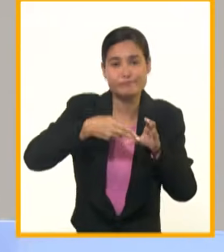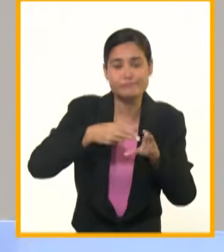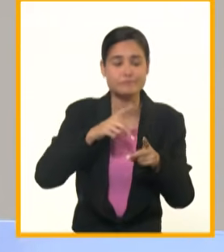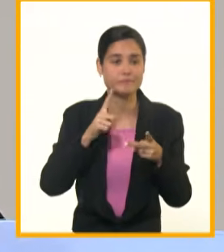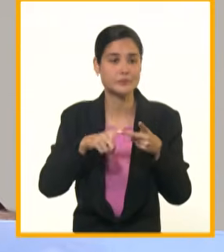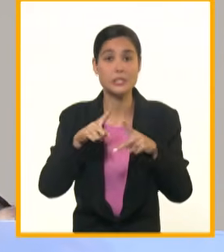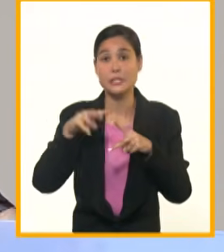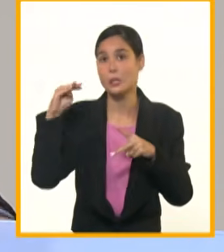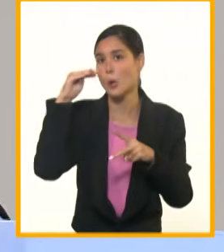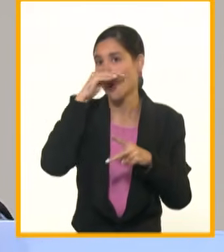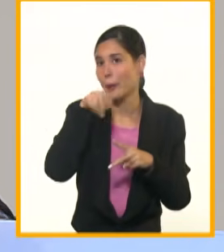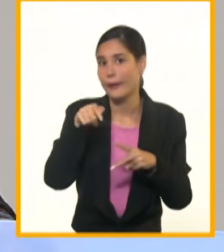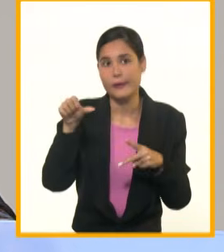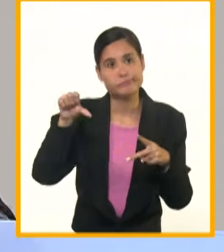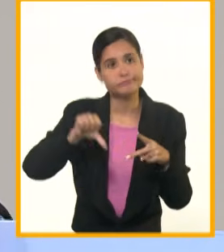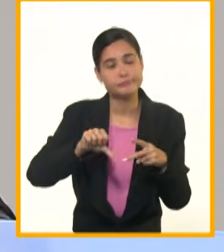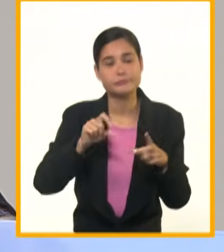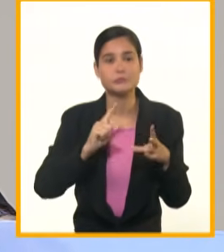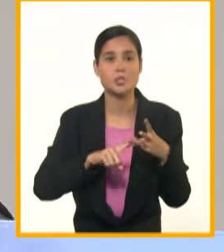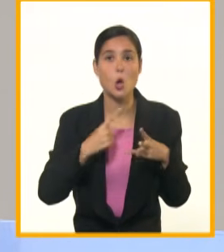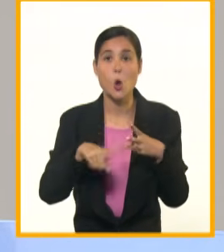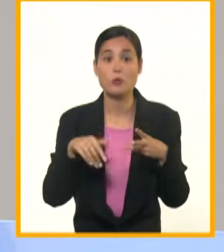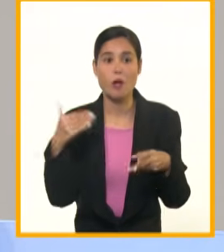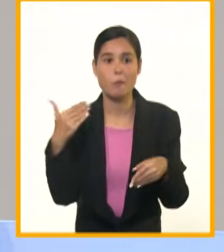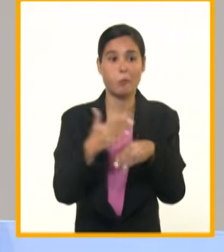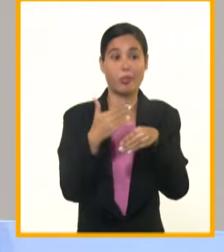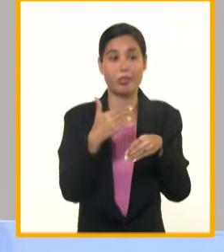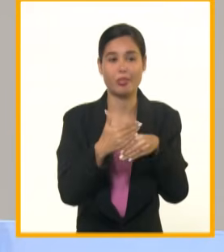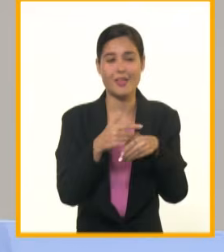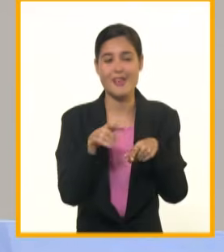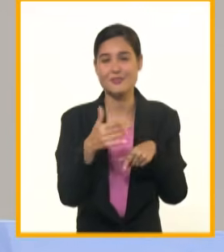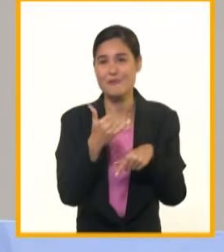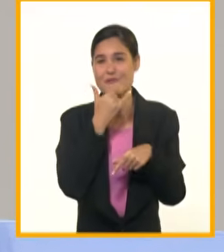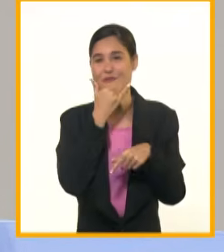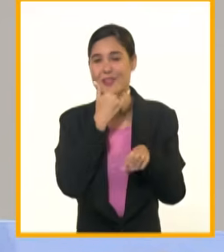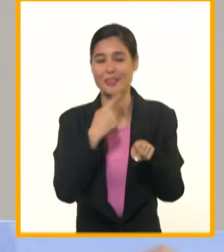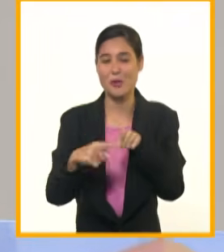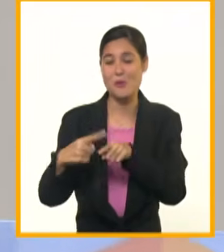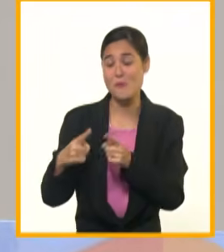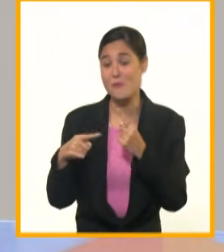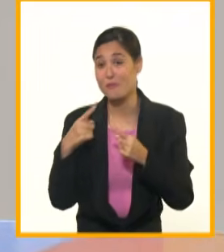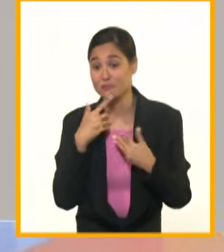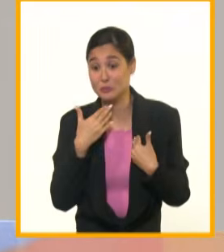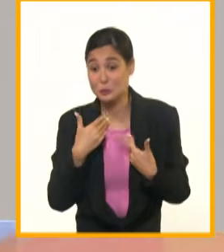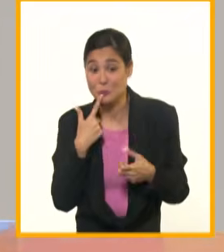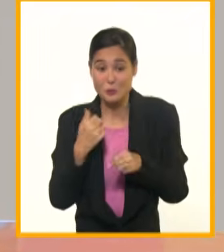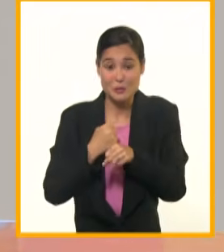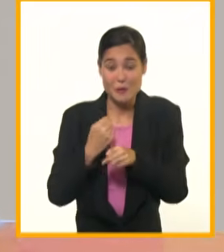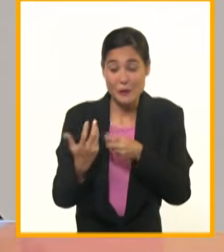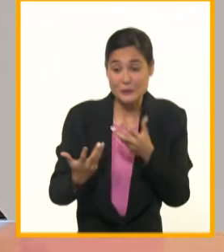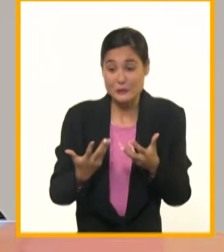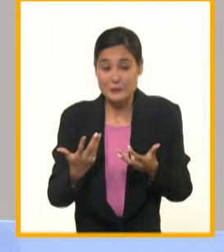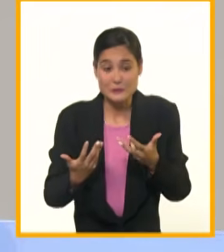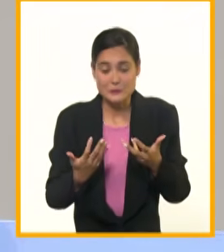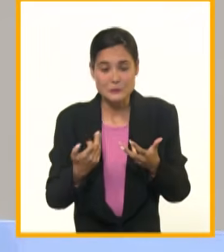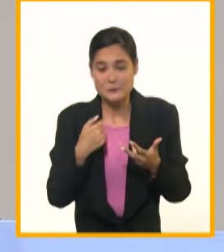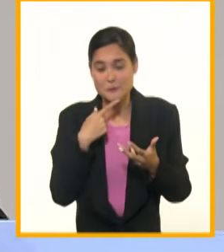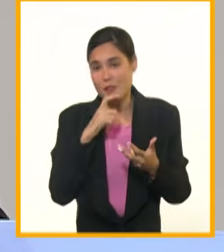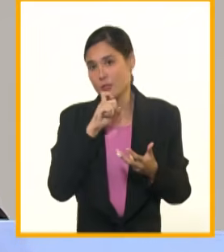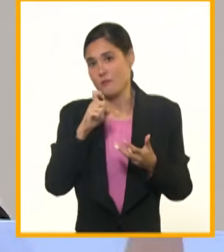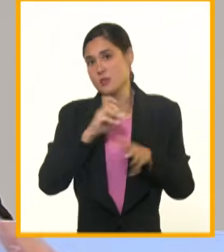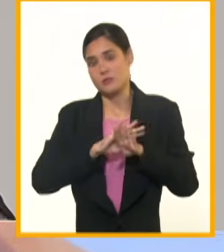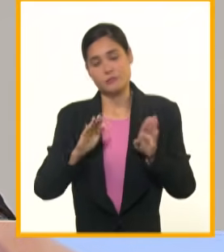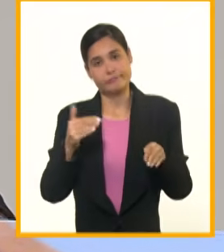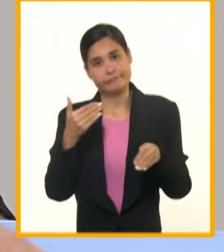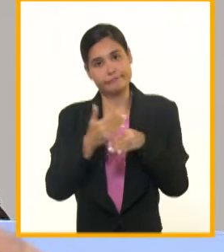mencionamos, se han buscado alternativas para lograr la producción agropecuaria en nuestra provincia. Se han hecho